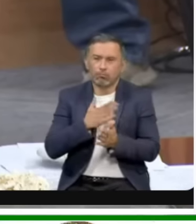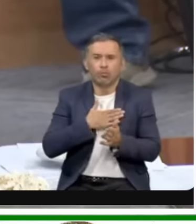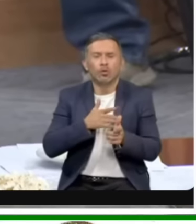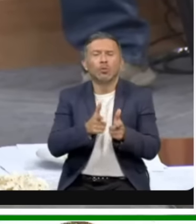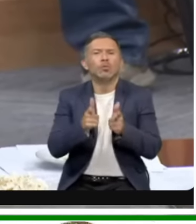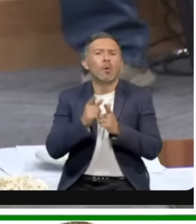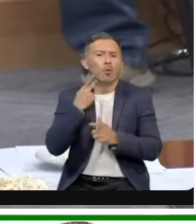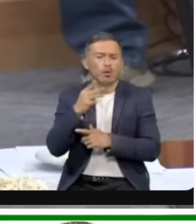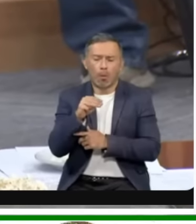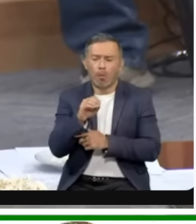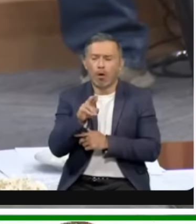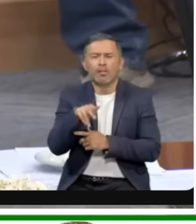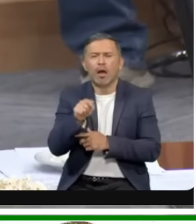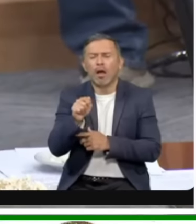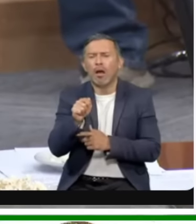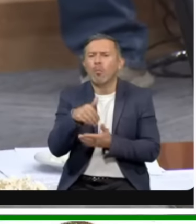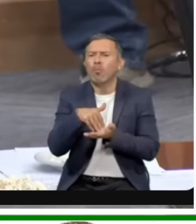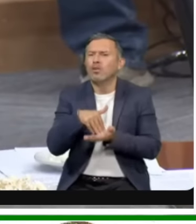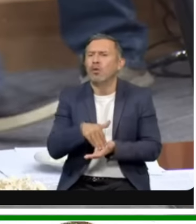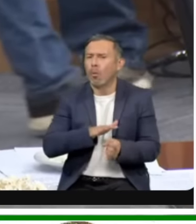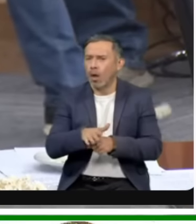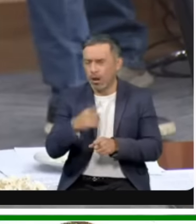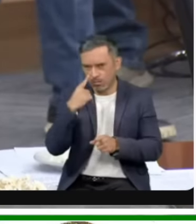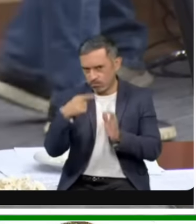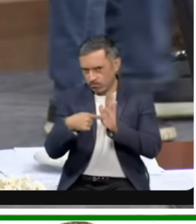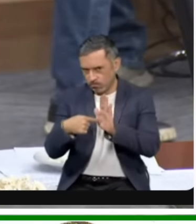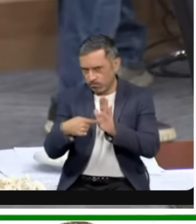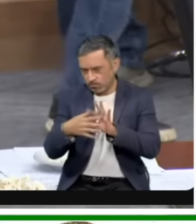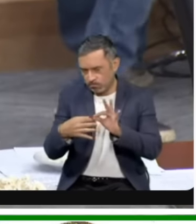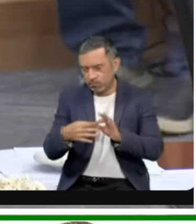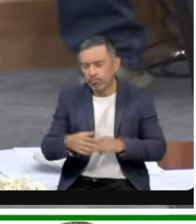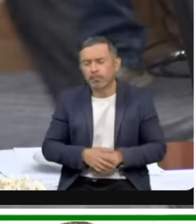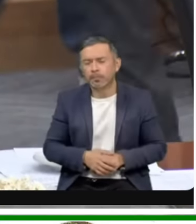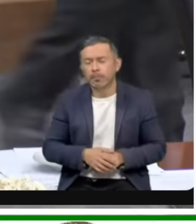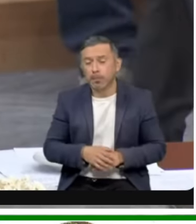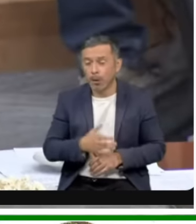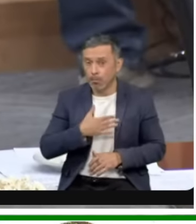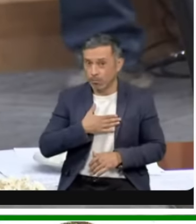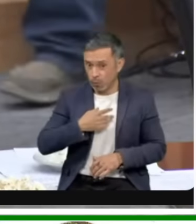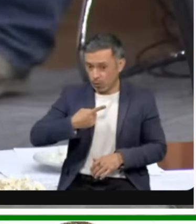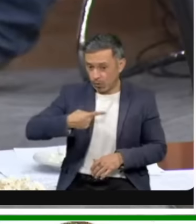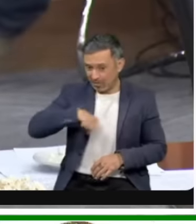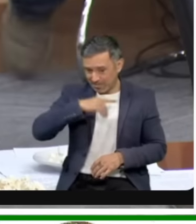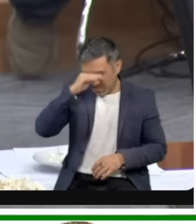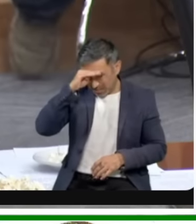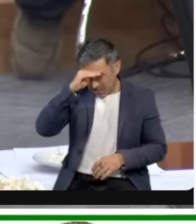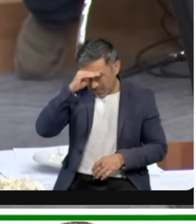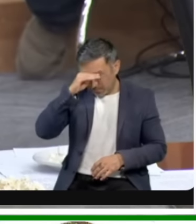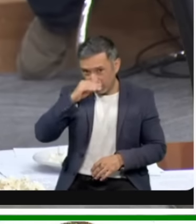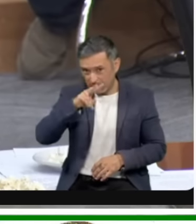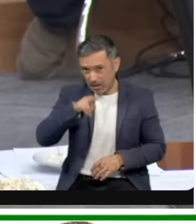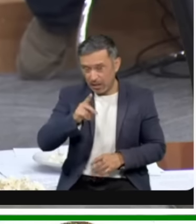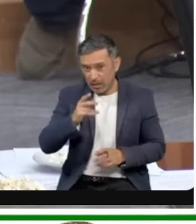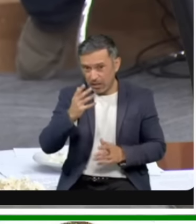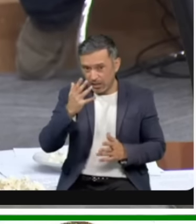político morena consideramos nosotros que en primera instancia todavía es incierta porque no ha